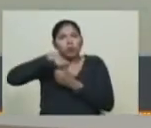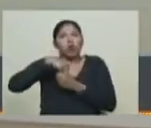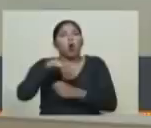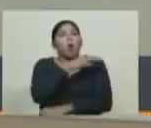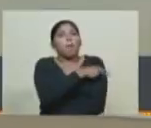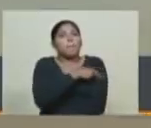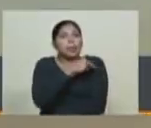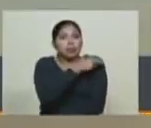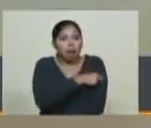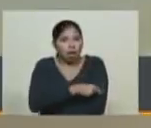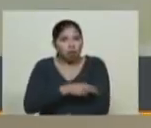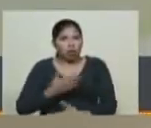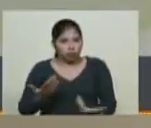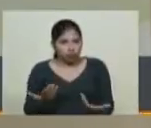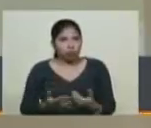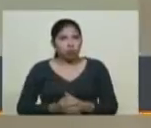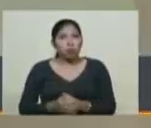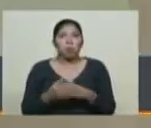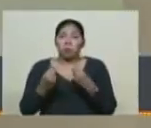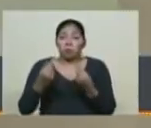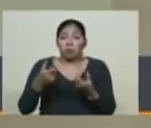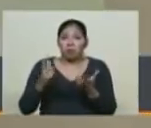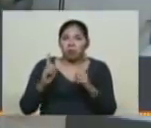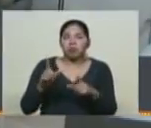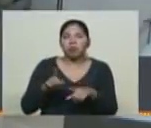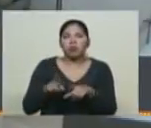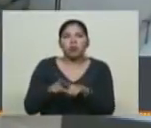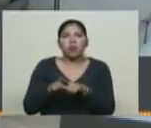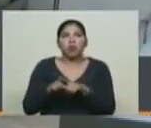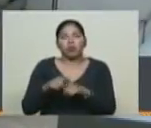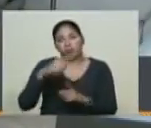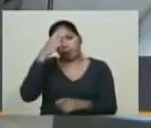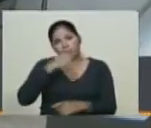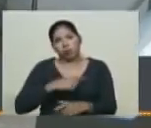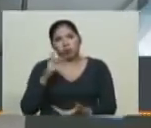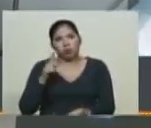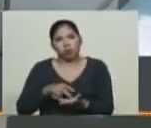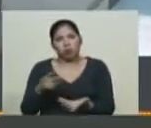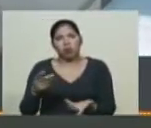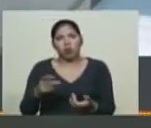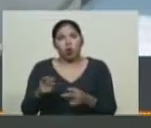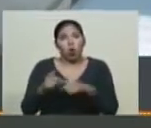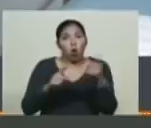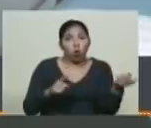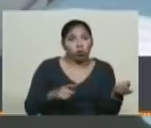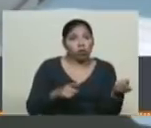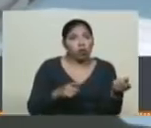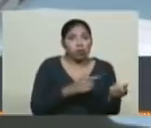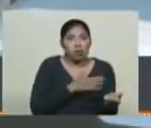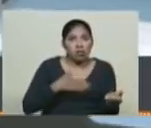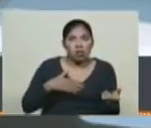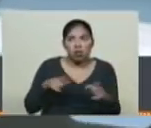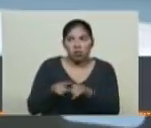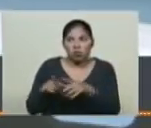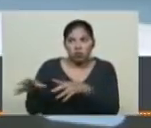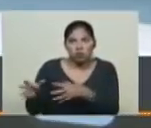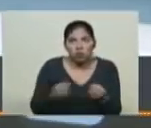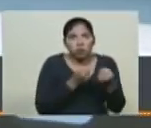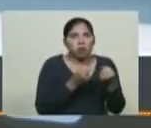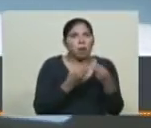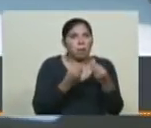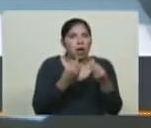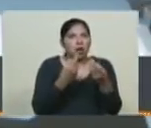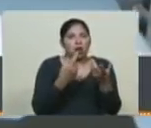hospital, lo cual garantiza, por supuesto, que esté a disposición del paciente y no de otras personas, pues, que buscan, digamos, dañar